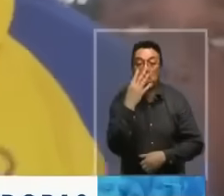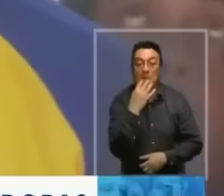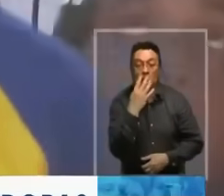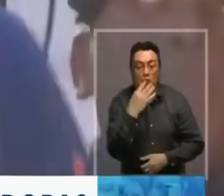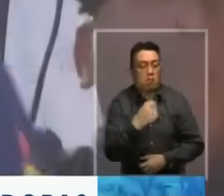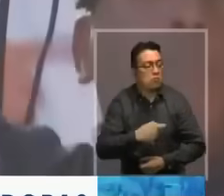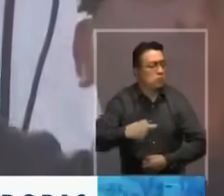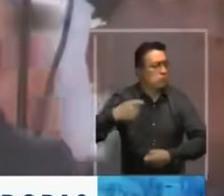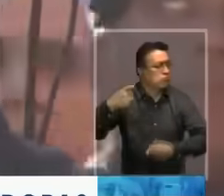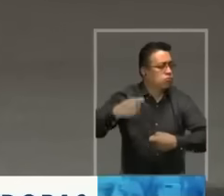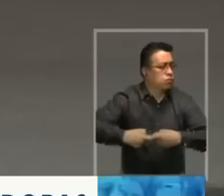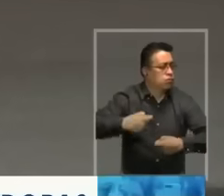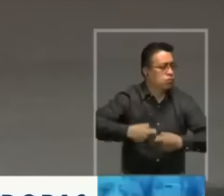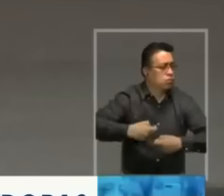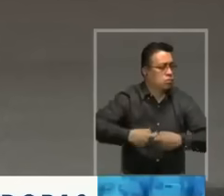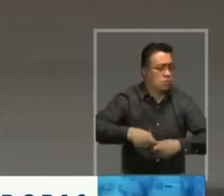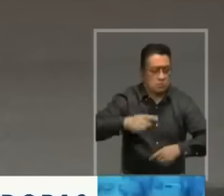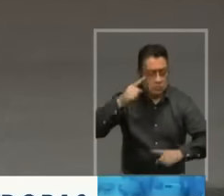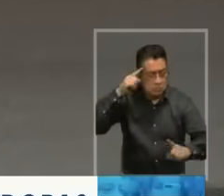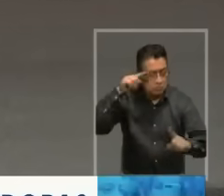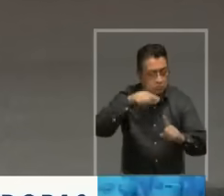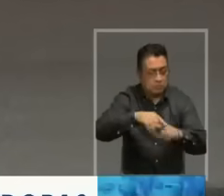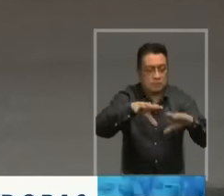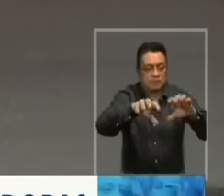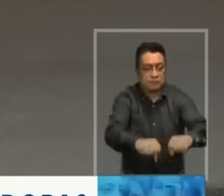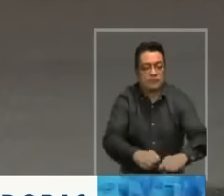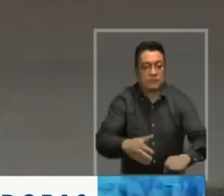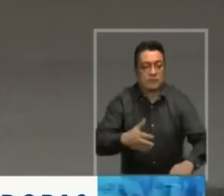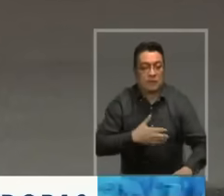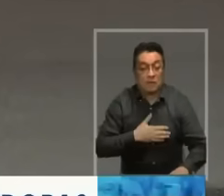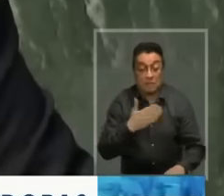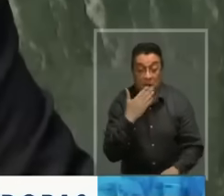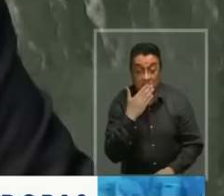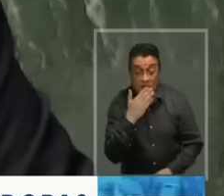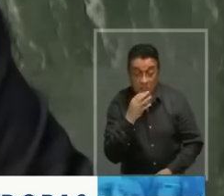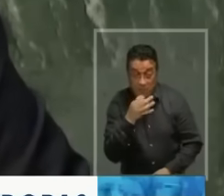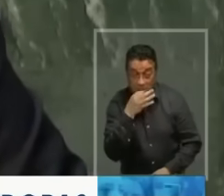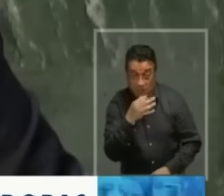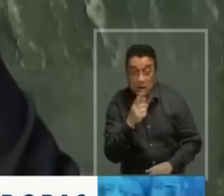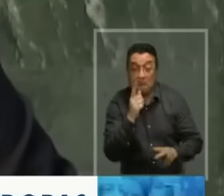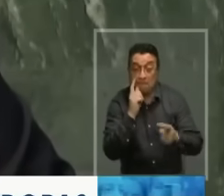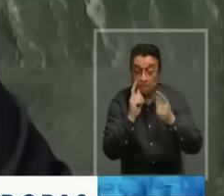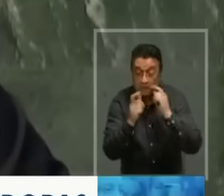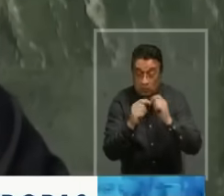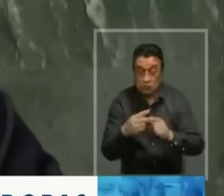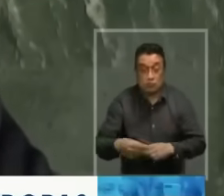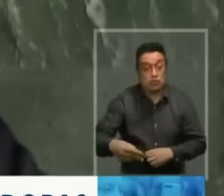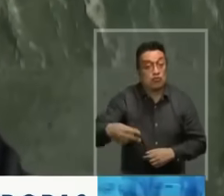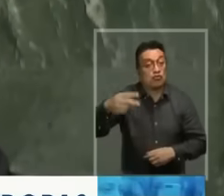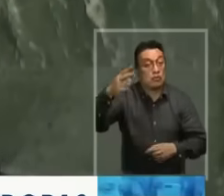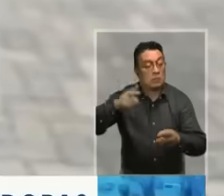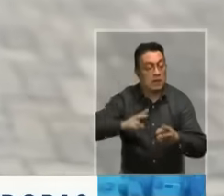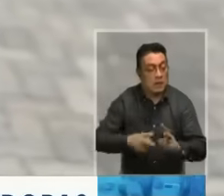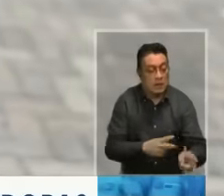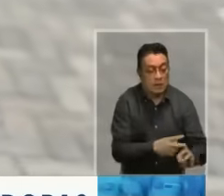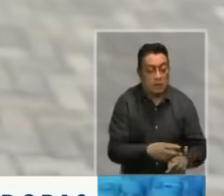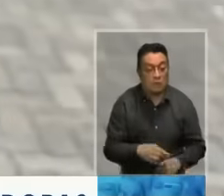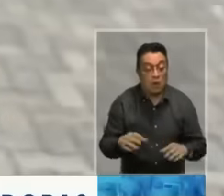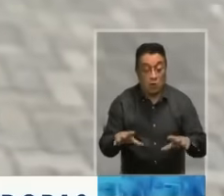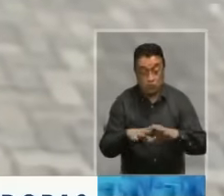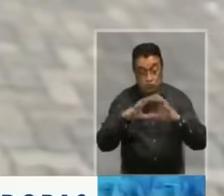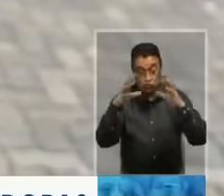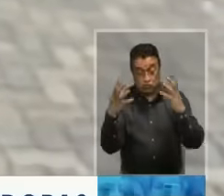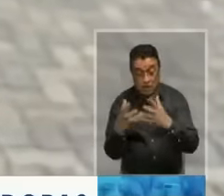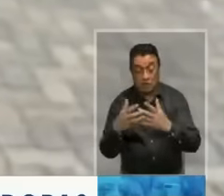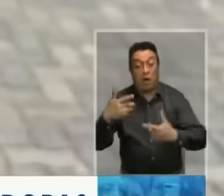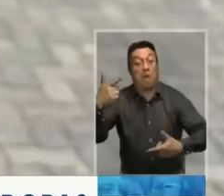inflexible en su misión con esquivo para expertos Hay riesgo de una escalada bélica a nivel global a nivel